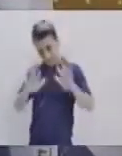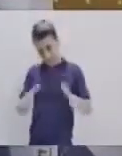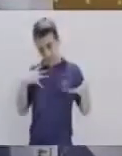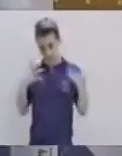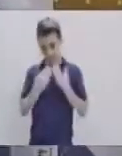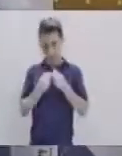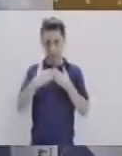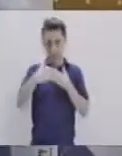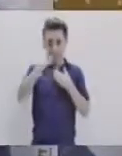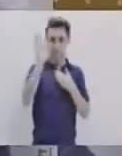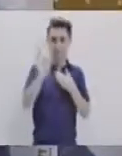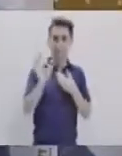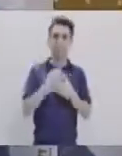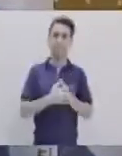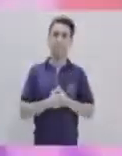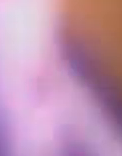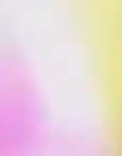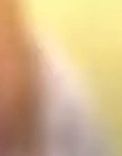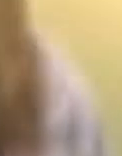que juntos saldremos adelante.